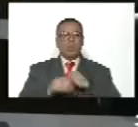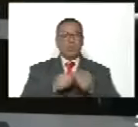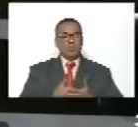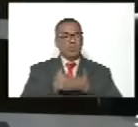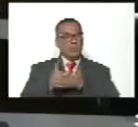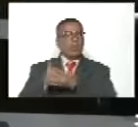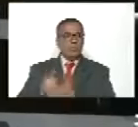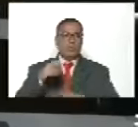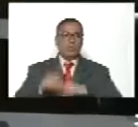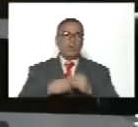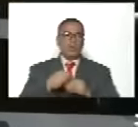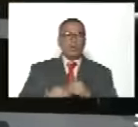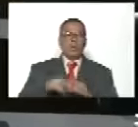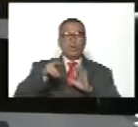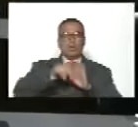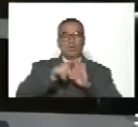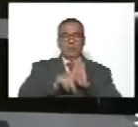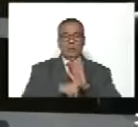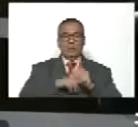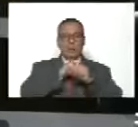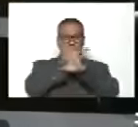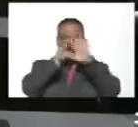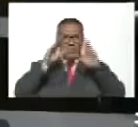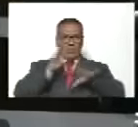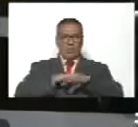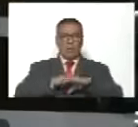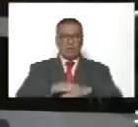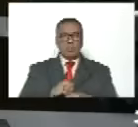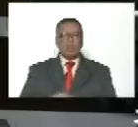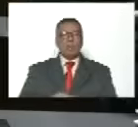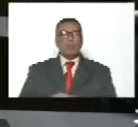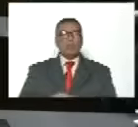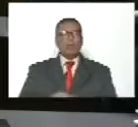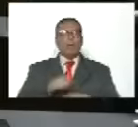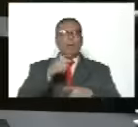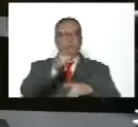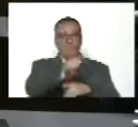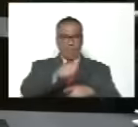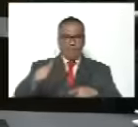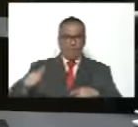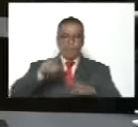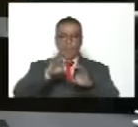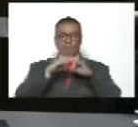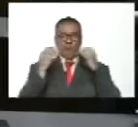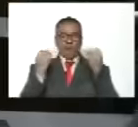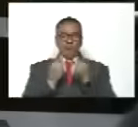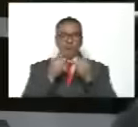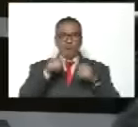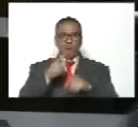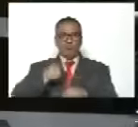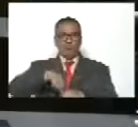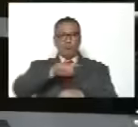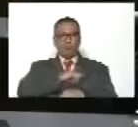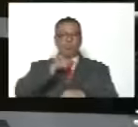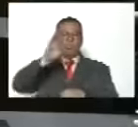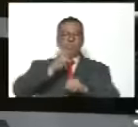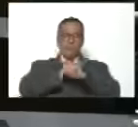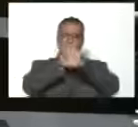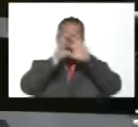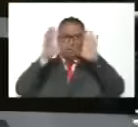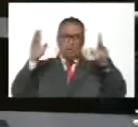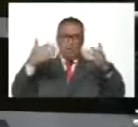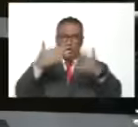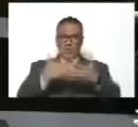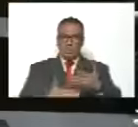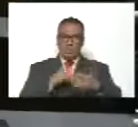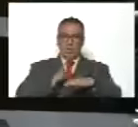para establecer las normas claras de qué va a pasar con el financiamiento y con cada una de estas organizaciones en nuestro país. Transparencia, rendición